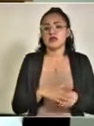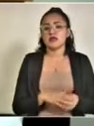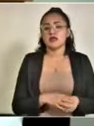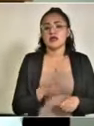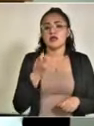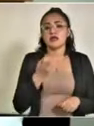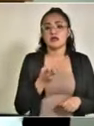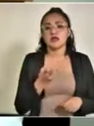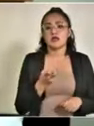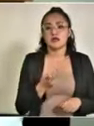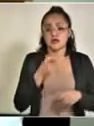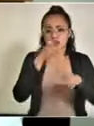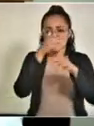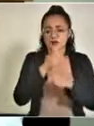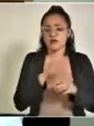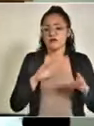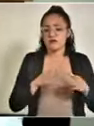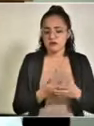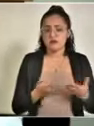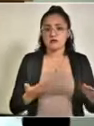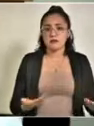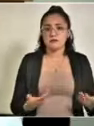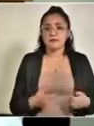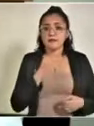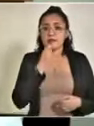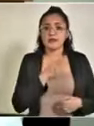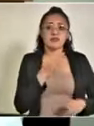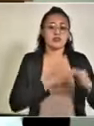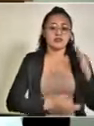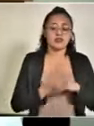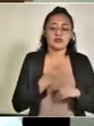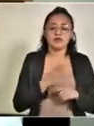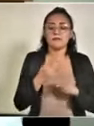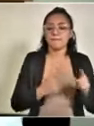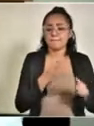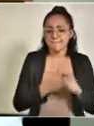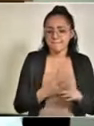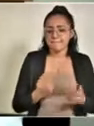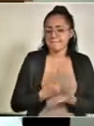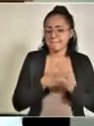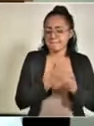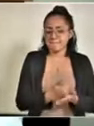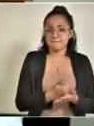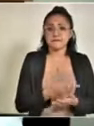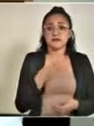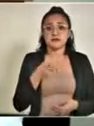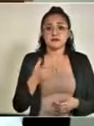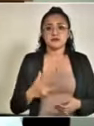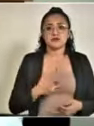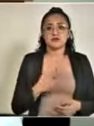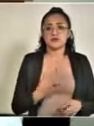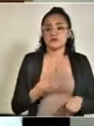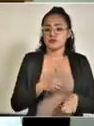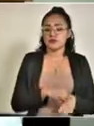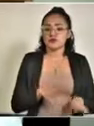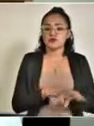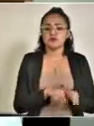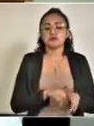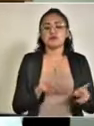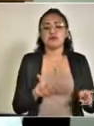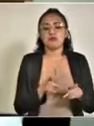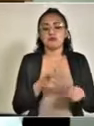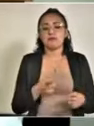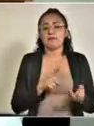este acuerdo comunitario y en el que todos tienen que sumar. En ese sentido, ya se estableció con los